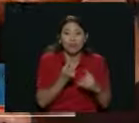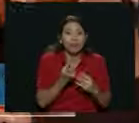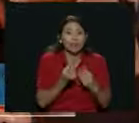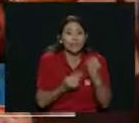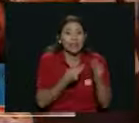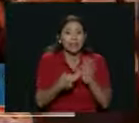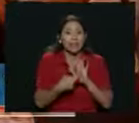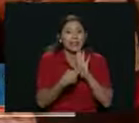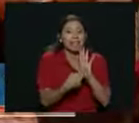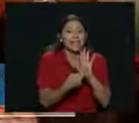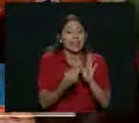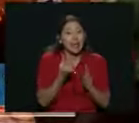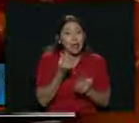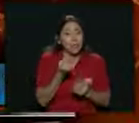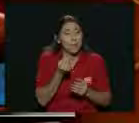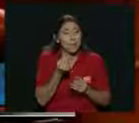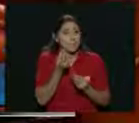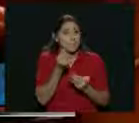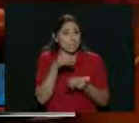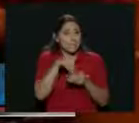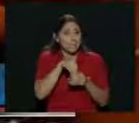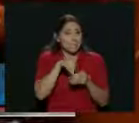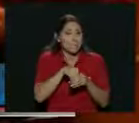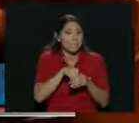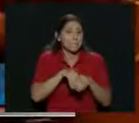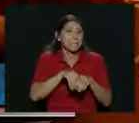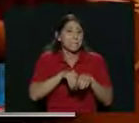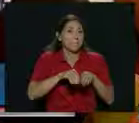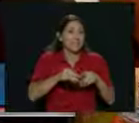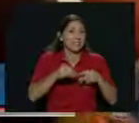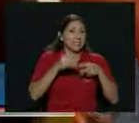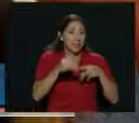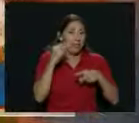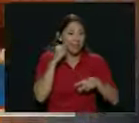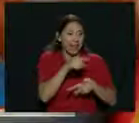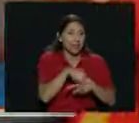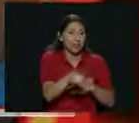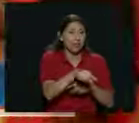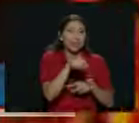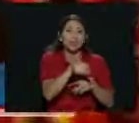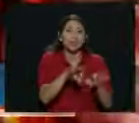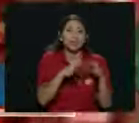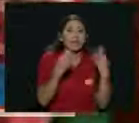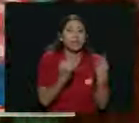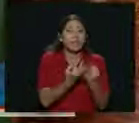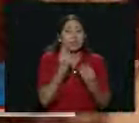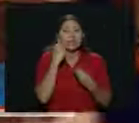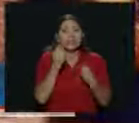ingresos principal para este país, esas familias se van a ver en la obligación de emigrar